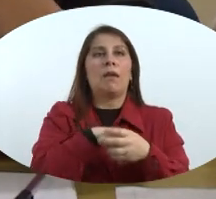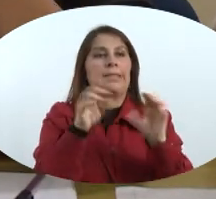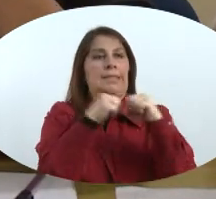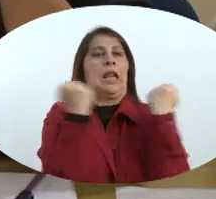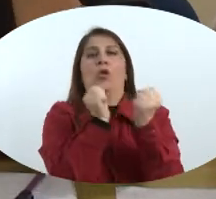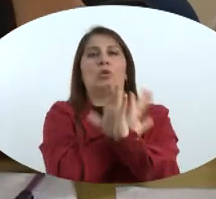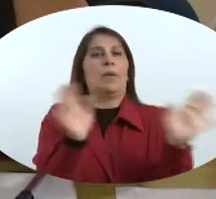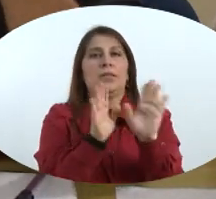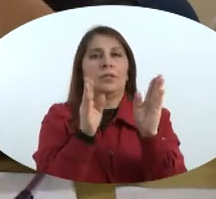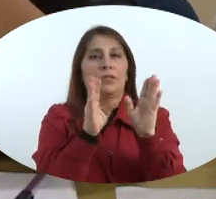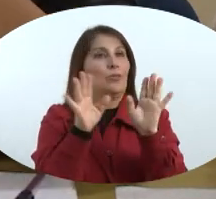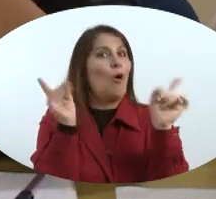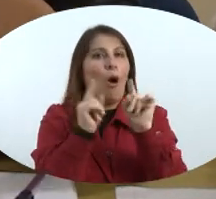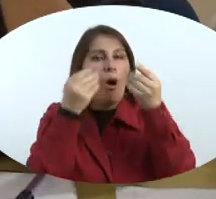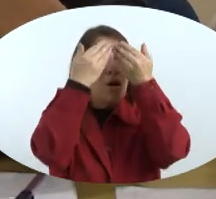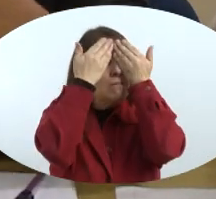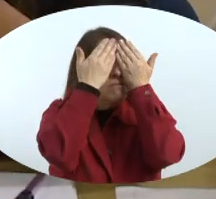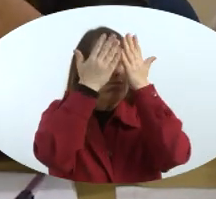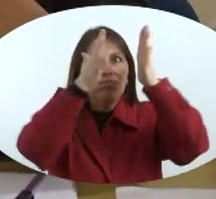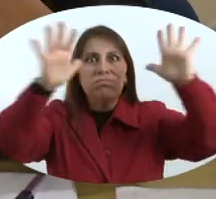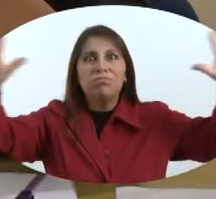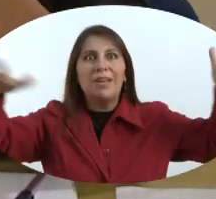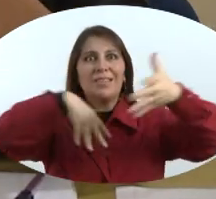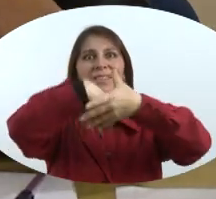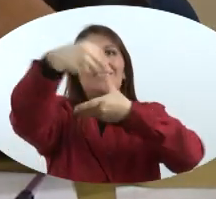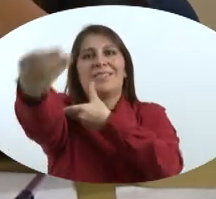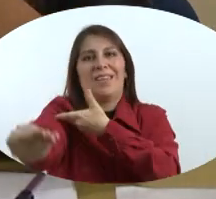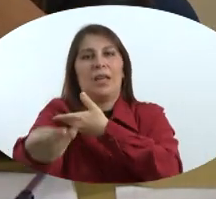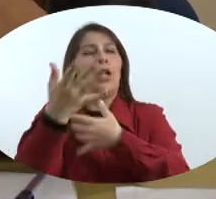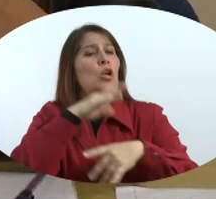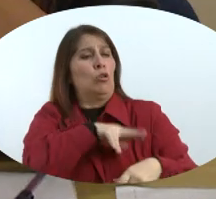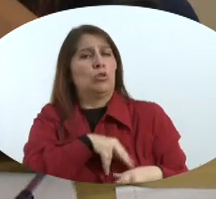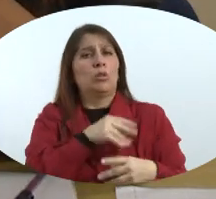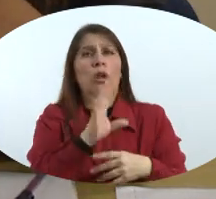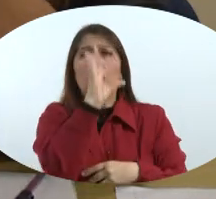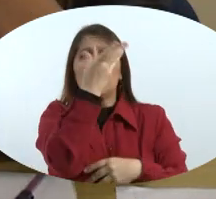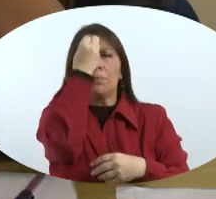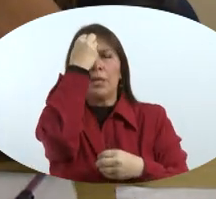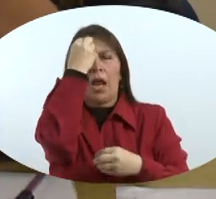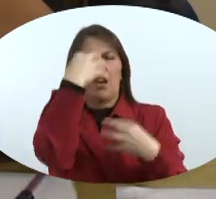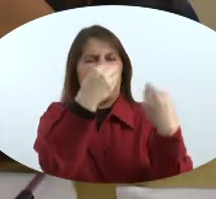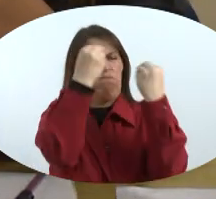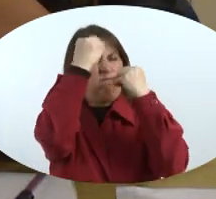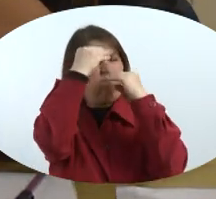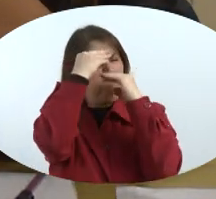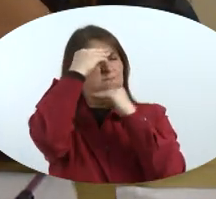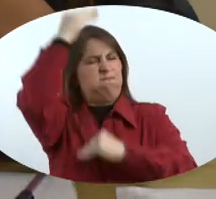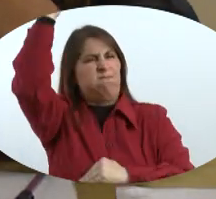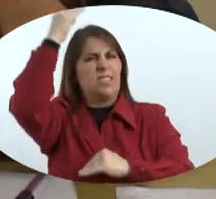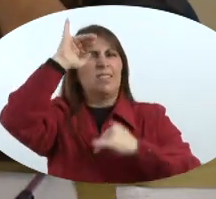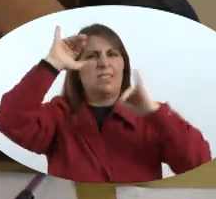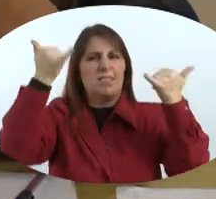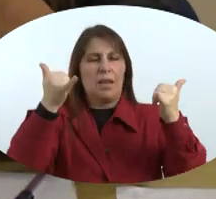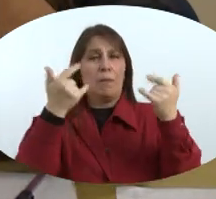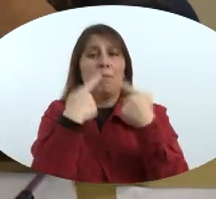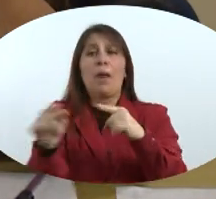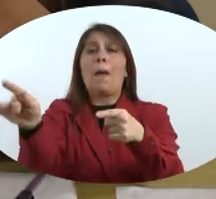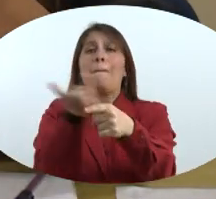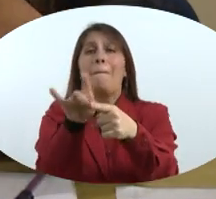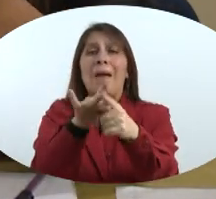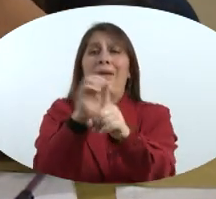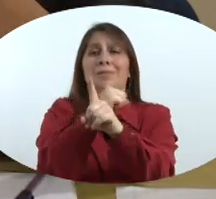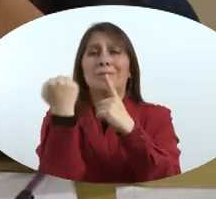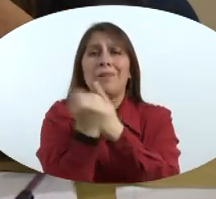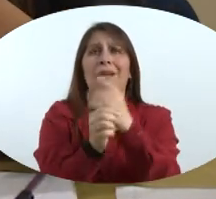de clase que hay a nosotros de nada nos sirve tener un alto contenido disciplinar si nosotros después no podemos aterrizar eso también en la práctica social